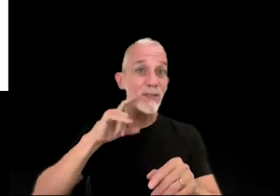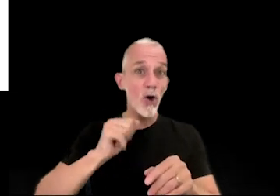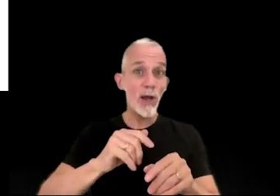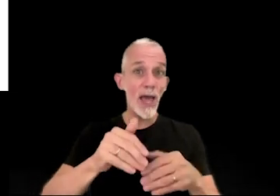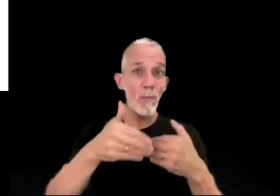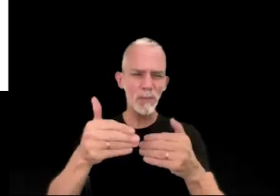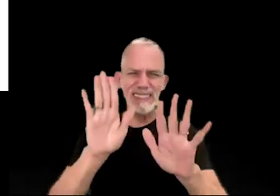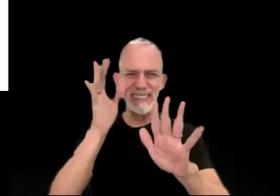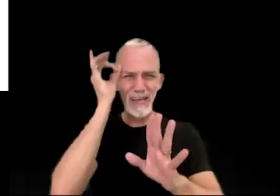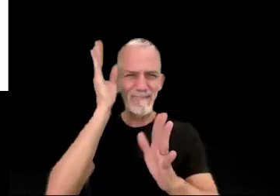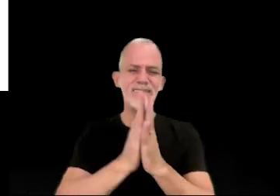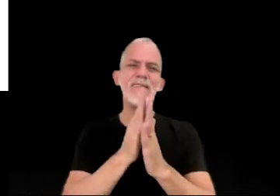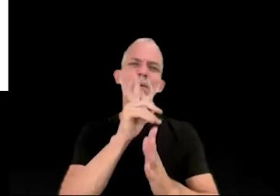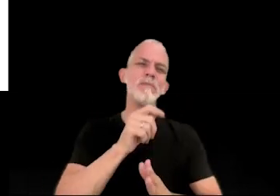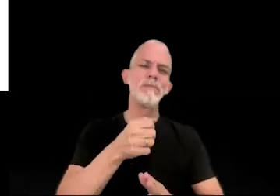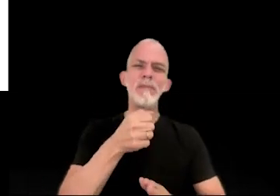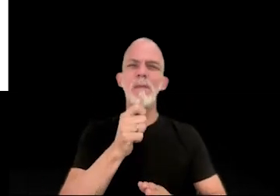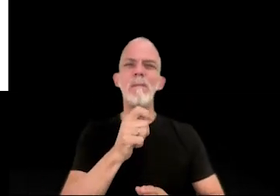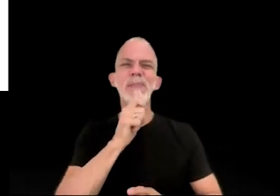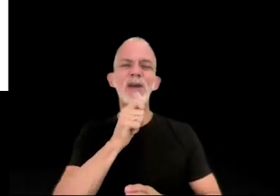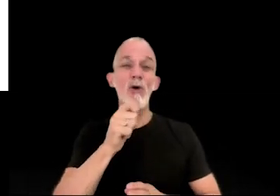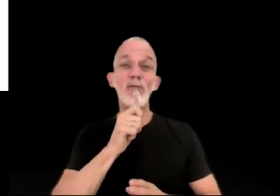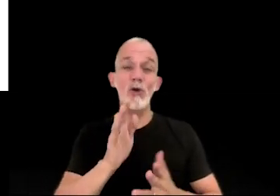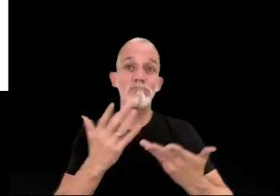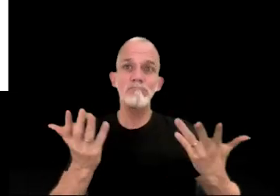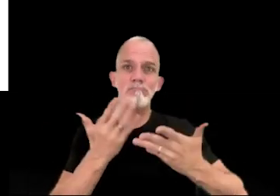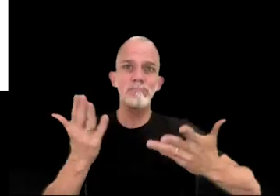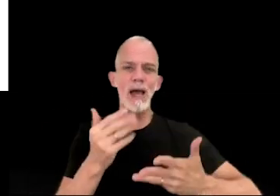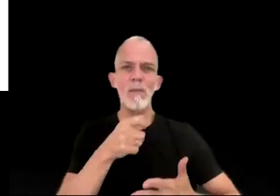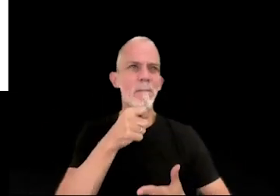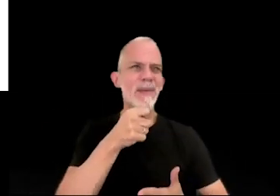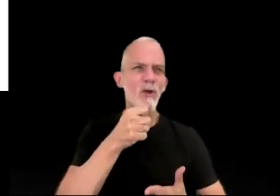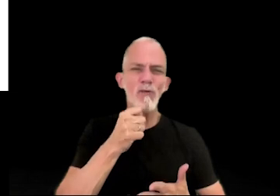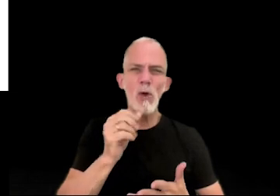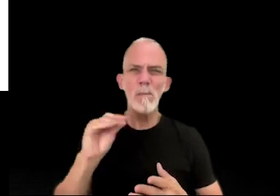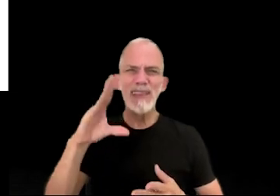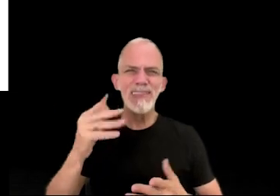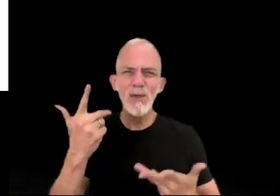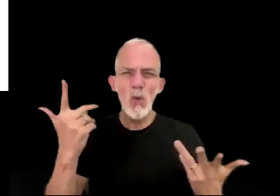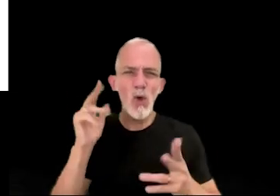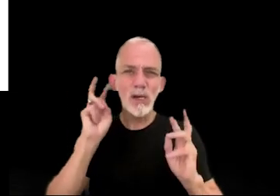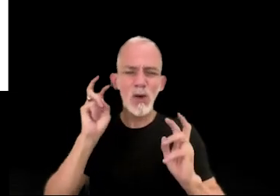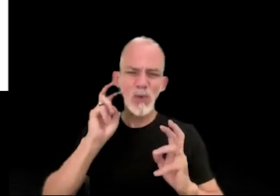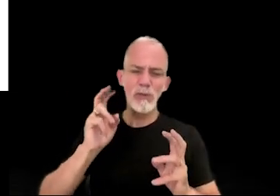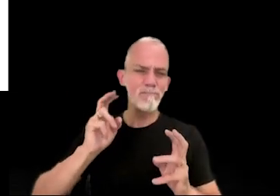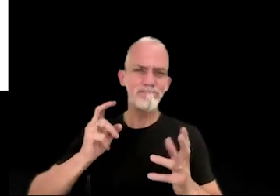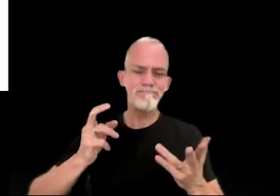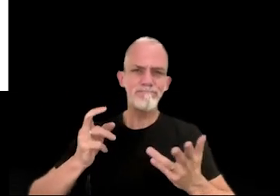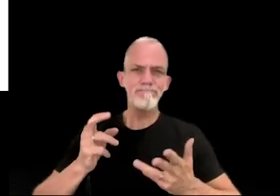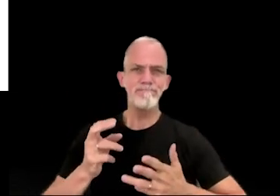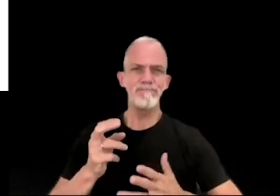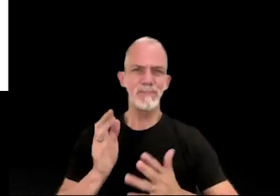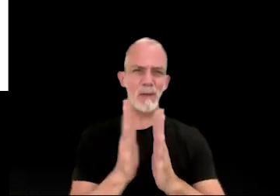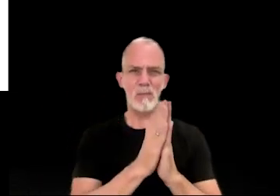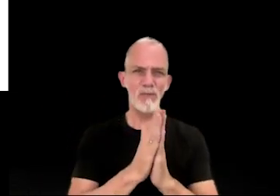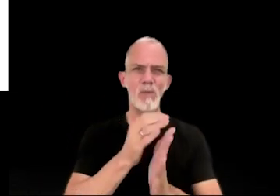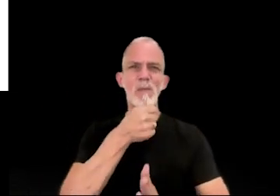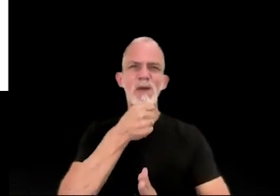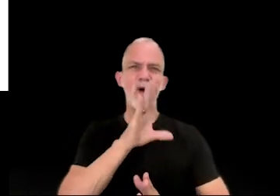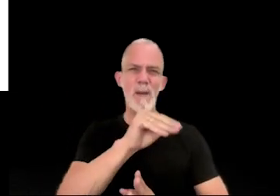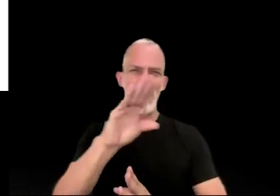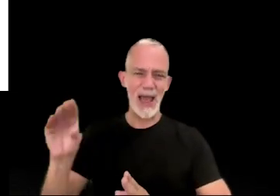segundito de silencio, un segundito, porque creo que hay un audio prendido para que se escuche mejor el sonido. Bueno, ahí